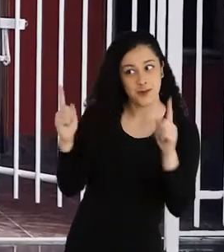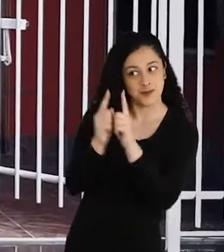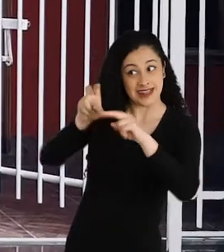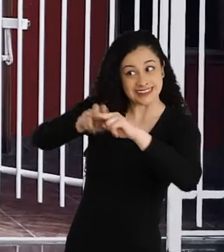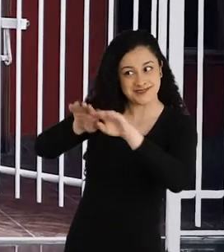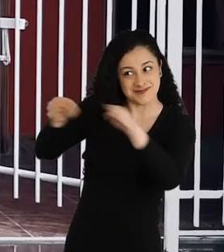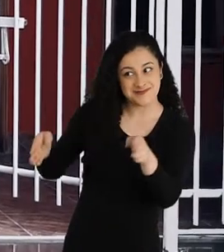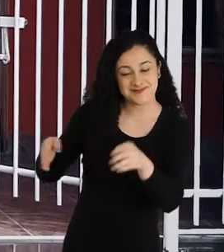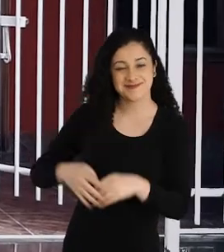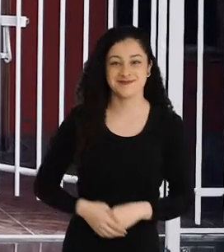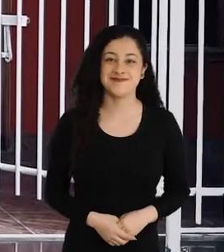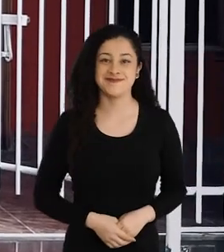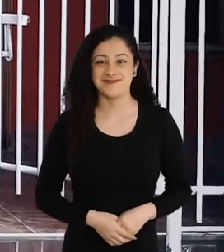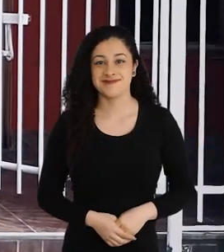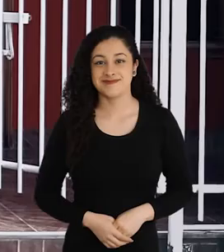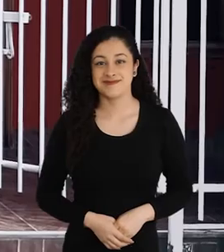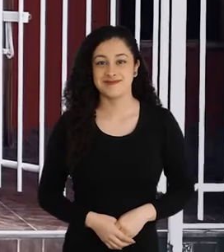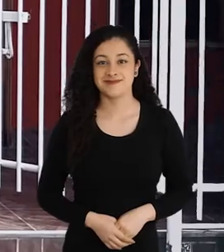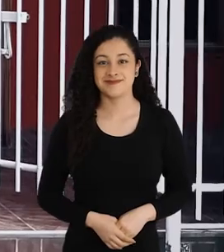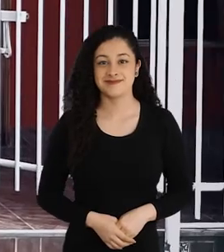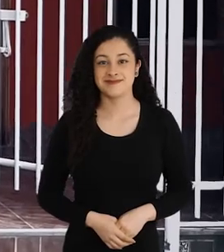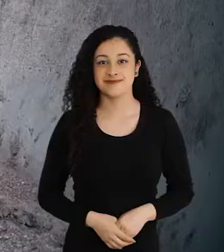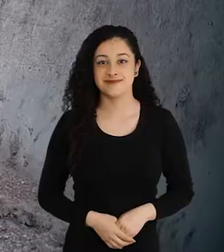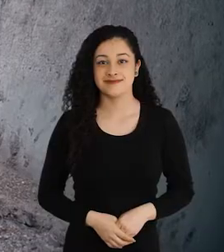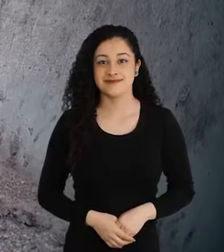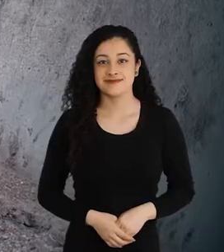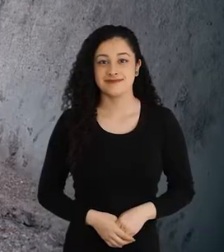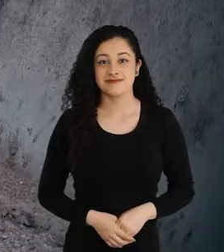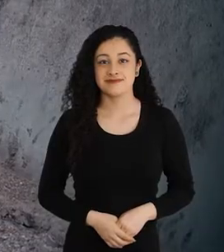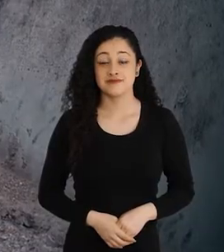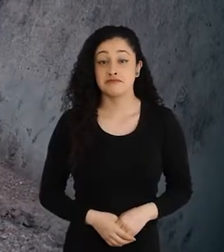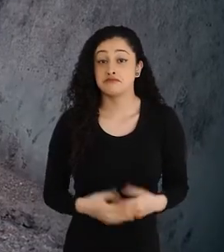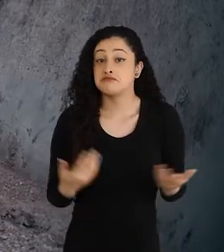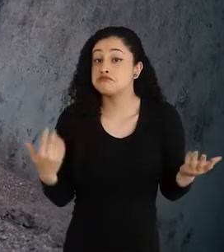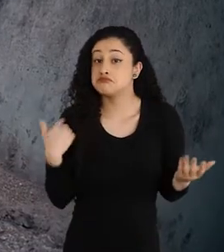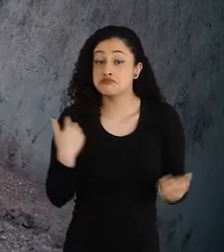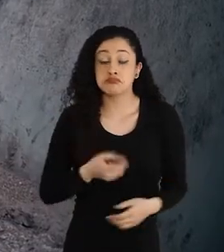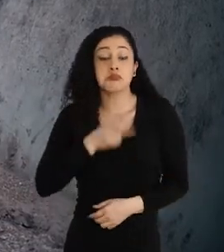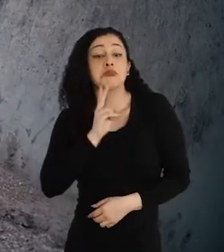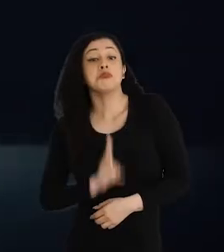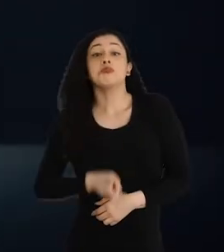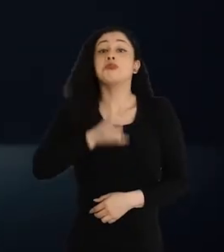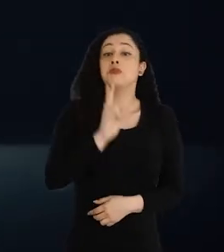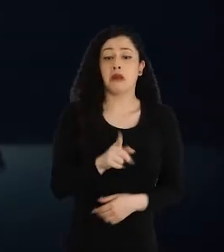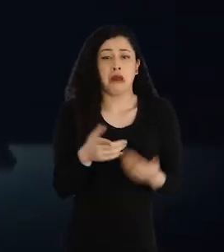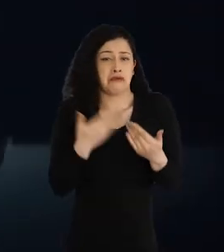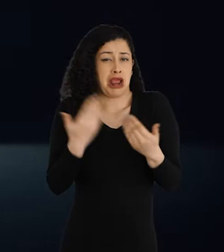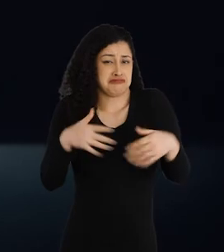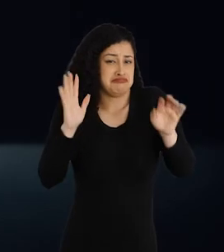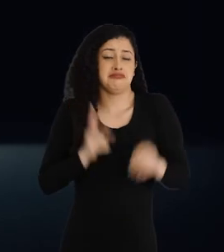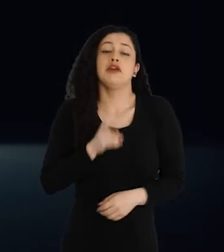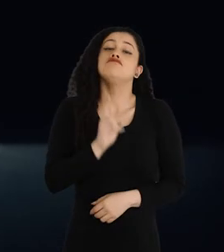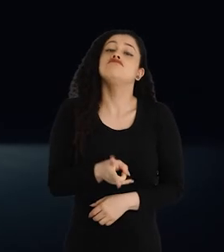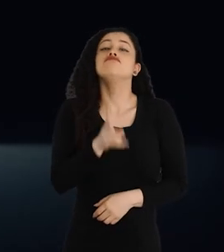el celular. Guarda el celular, toma su bastón y camina. Caminar es algo elemental. Juan B. camina en la nada,